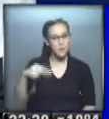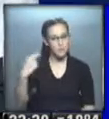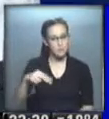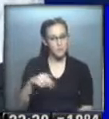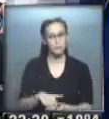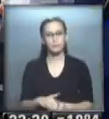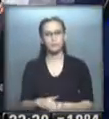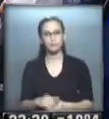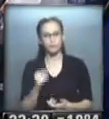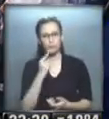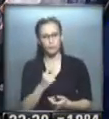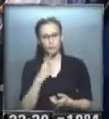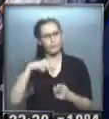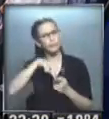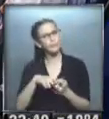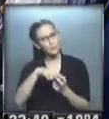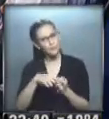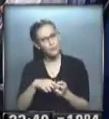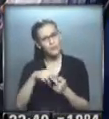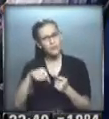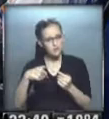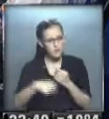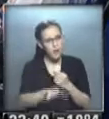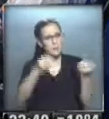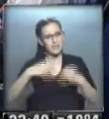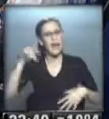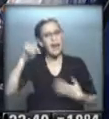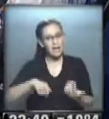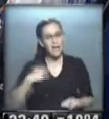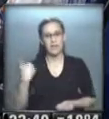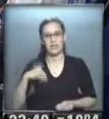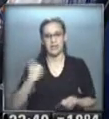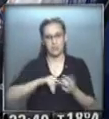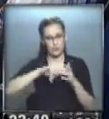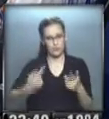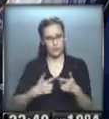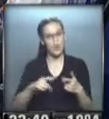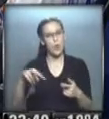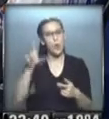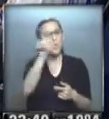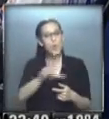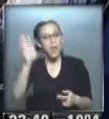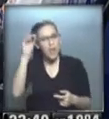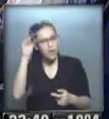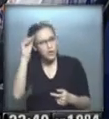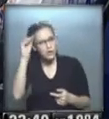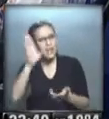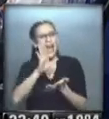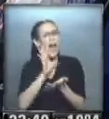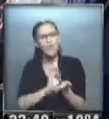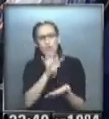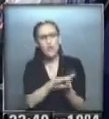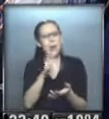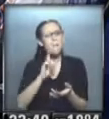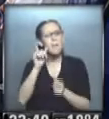usted quedó... Me dice que la columna de tecnología que está por desarrollar aquí en Argentina, Buenos Aires, lunes a la noche, tiene que ver con algo que se le ocurrió a